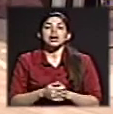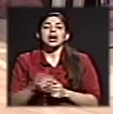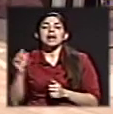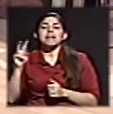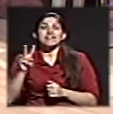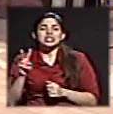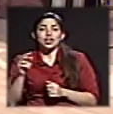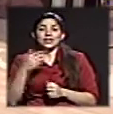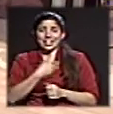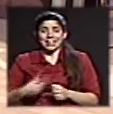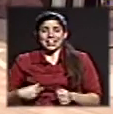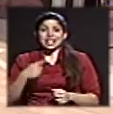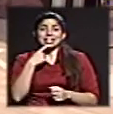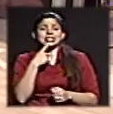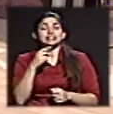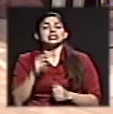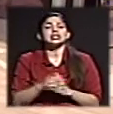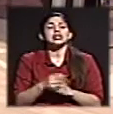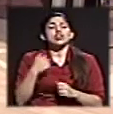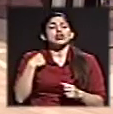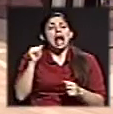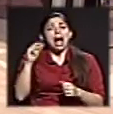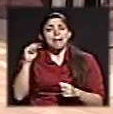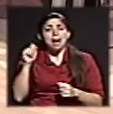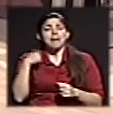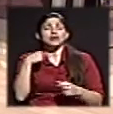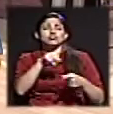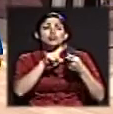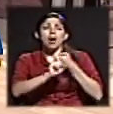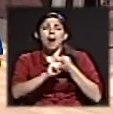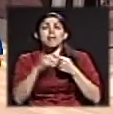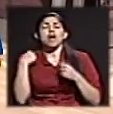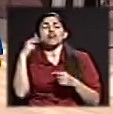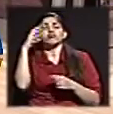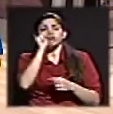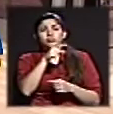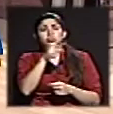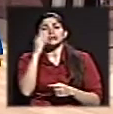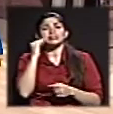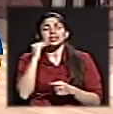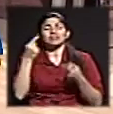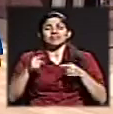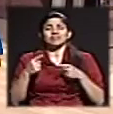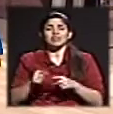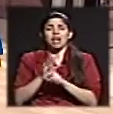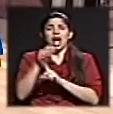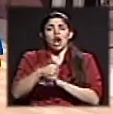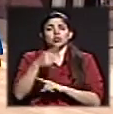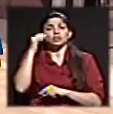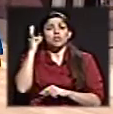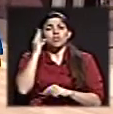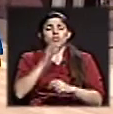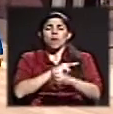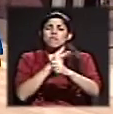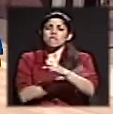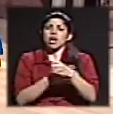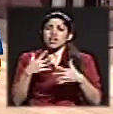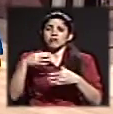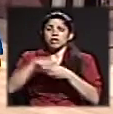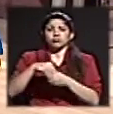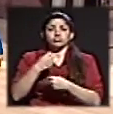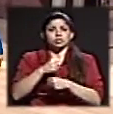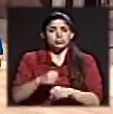doña Amable Corrales, como su amiga la admiro mucho y he sido testigo del acoso y la agresión que ha sufrido en la municipalidad por ser una mujer tan valiente. Cuéntenos